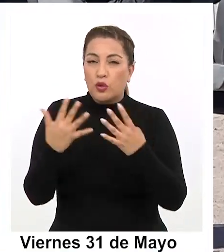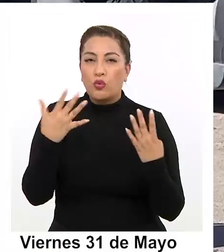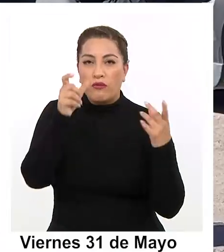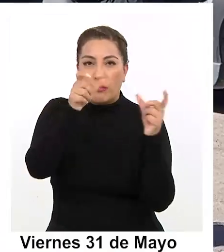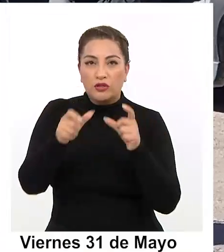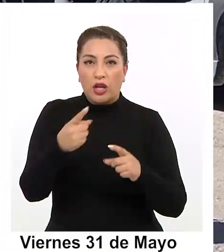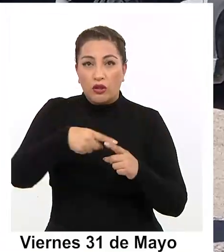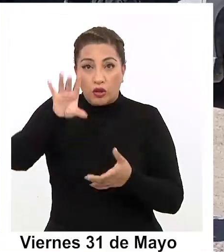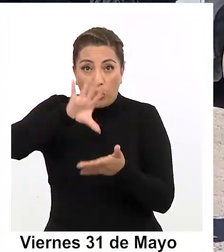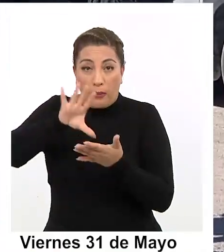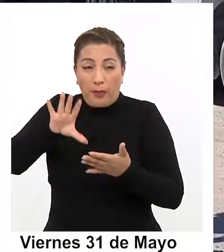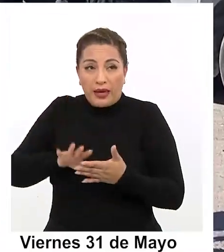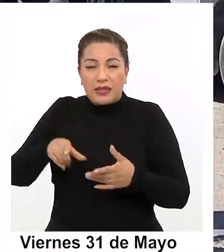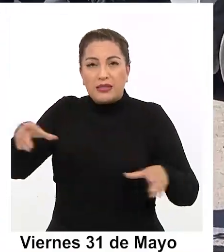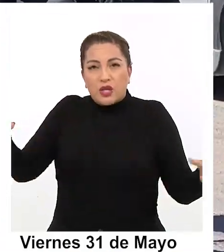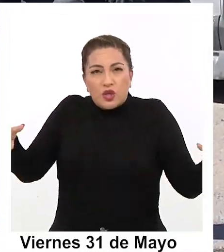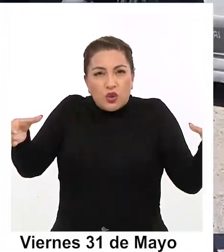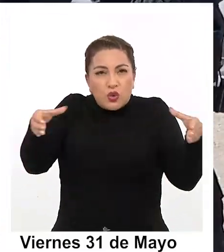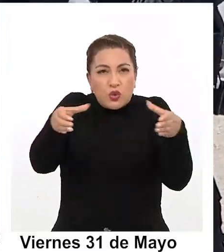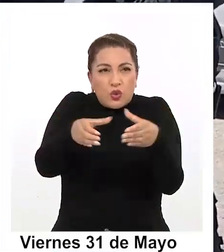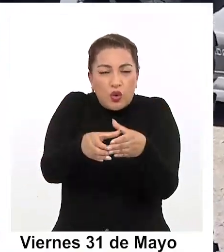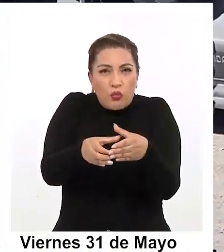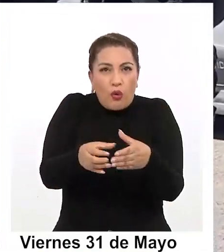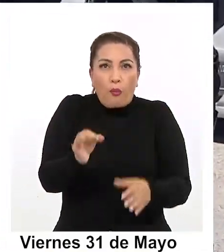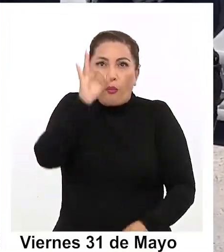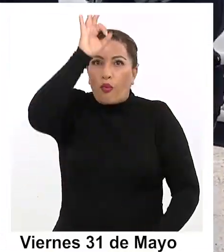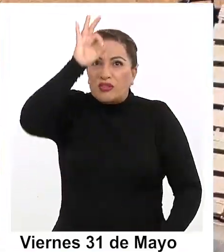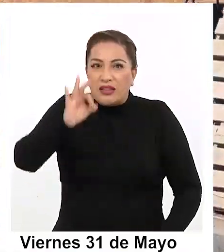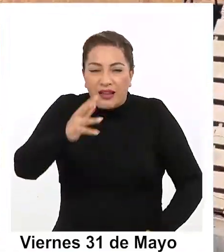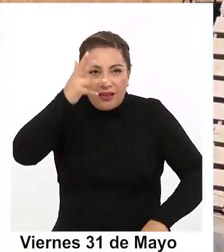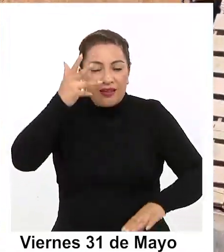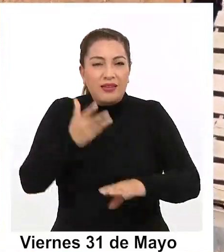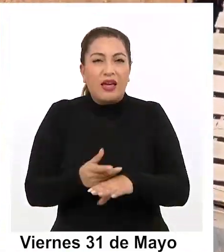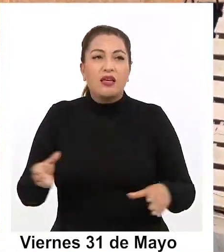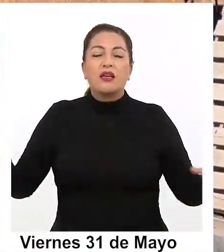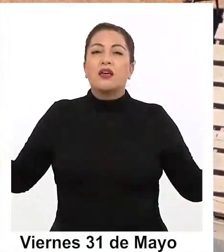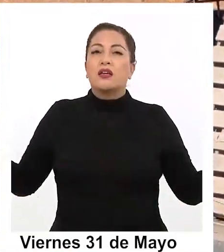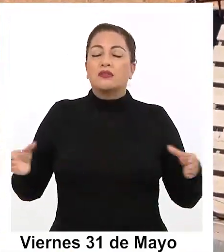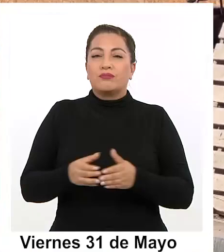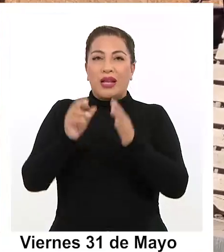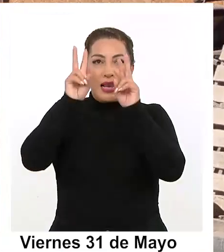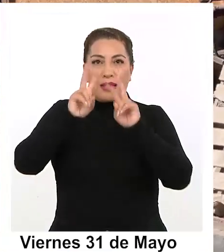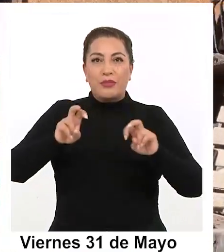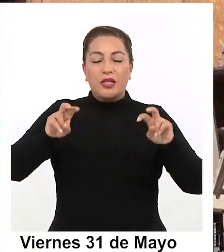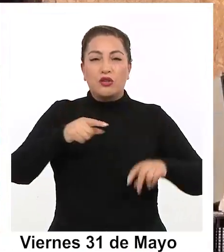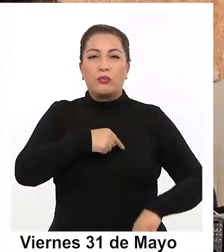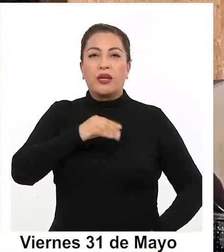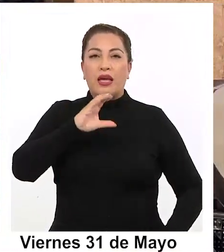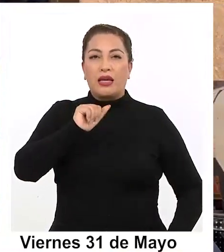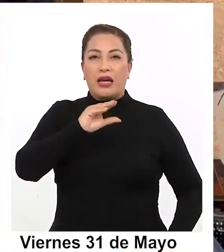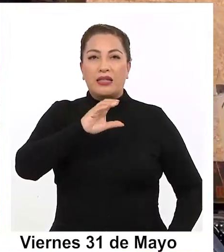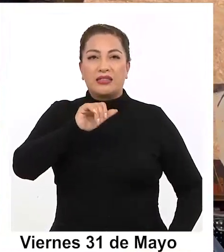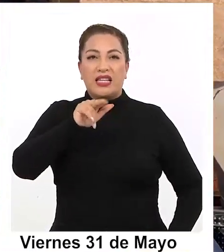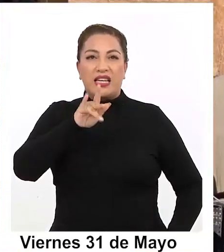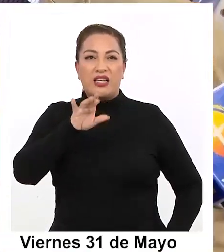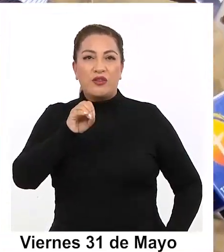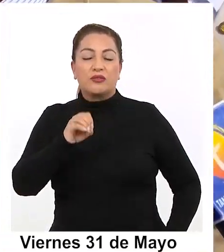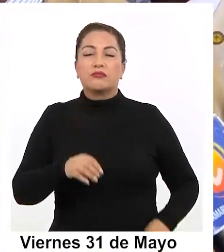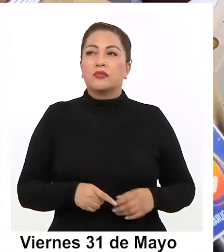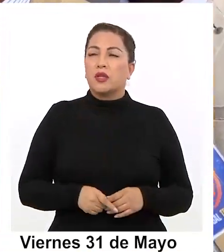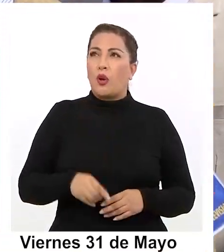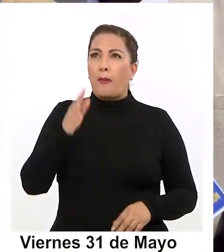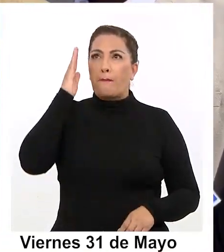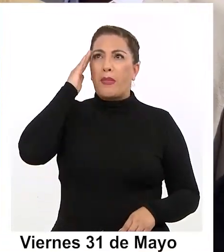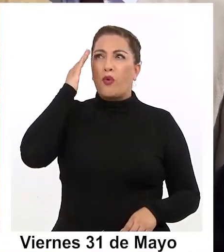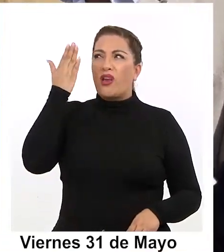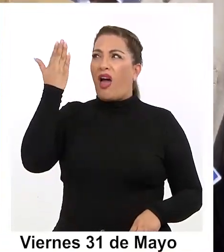ellas extranjeras son parte de los números que dejó el denominado operativo caserío no tengo memoria